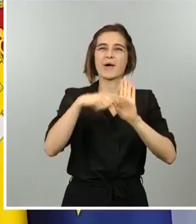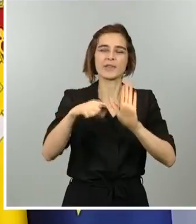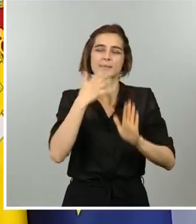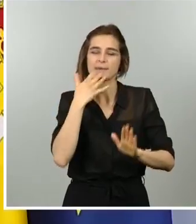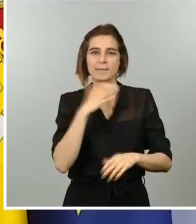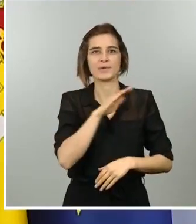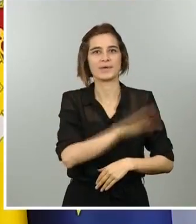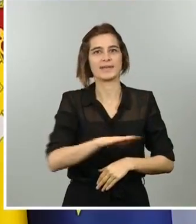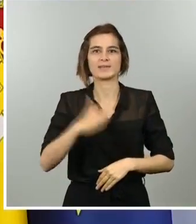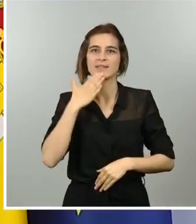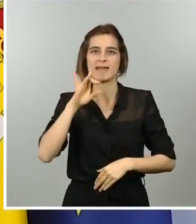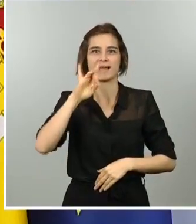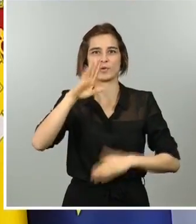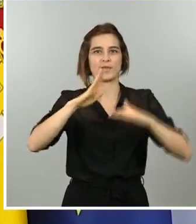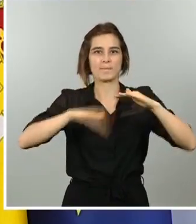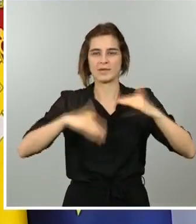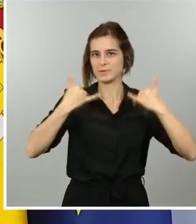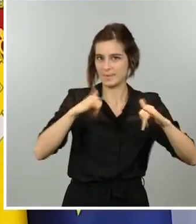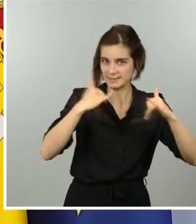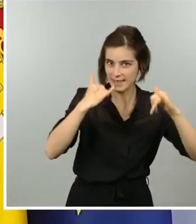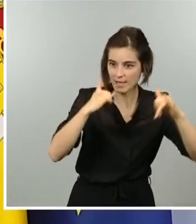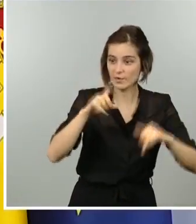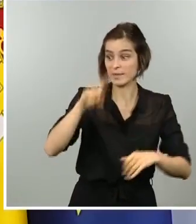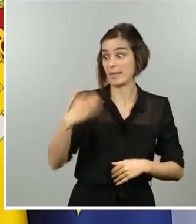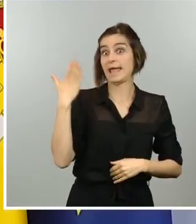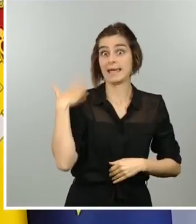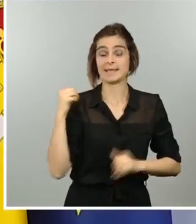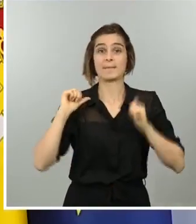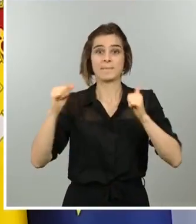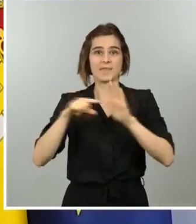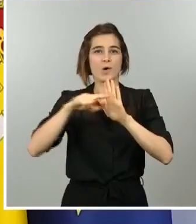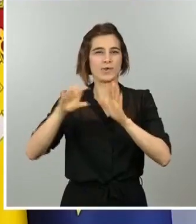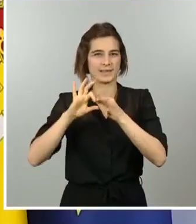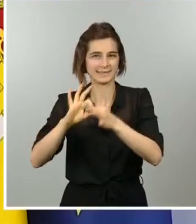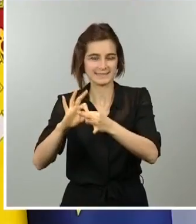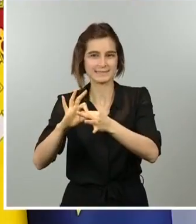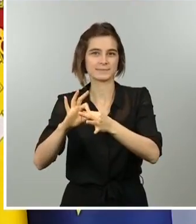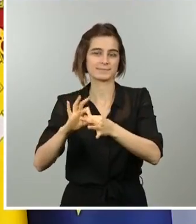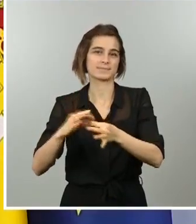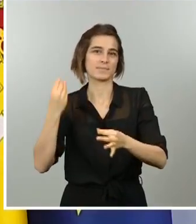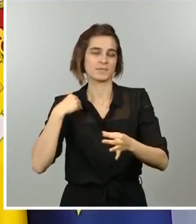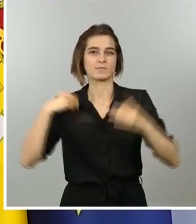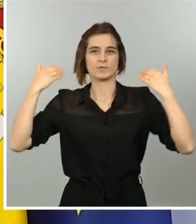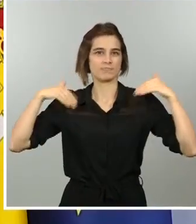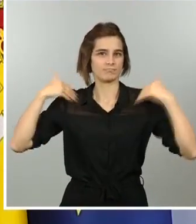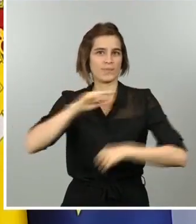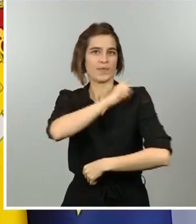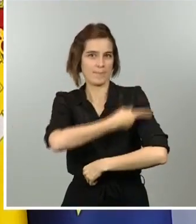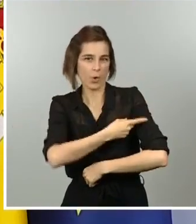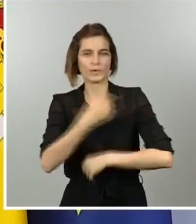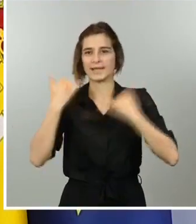también el 2 de mayo, es decir, ayer entraron en vigor órdenes referentes o relativas a la actividad física y paseos y